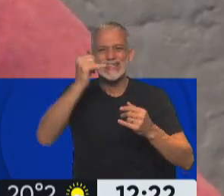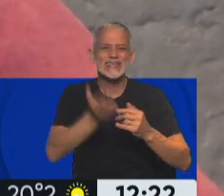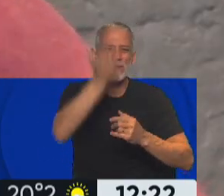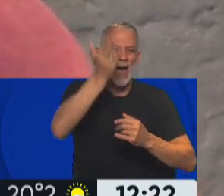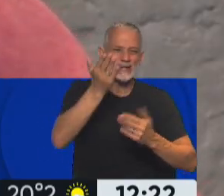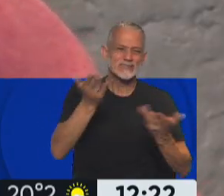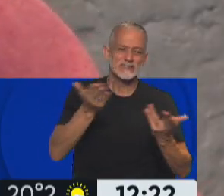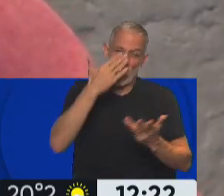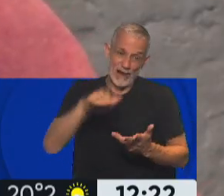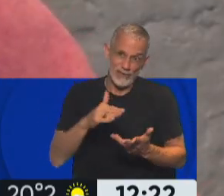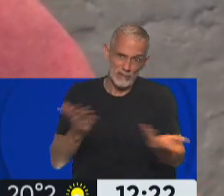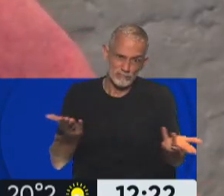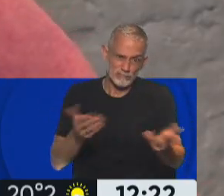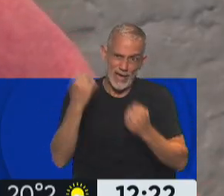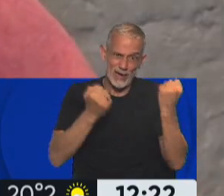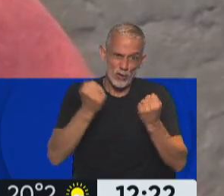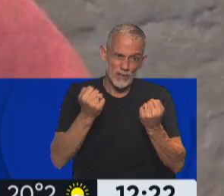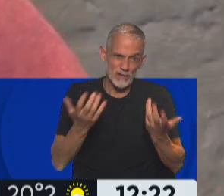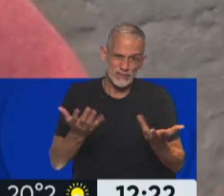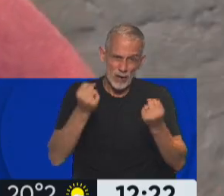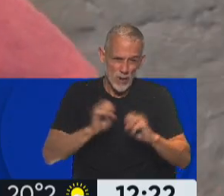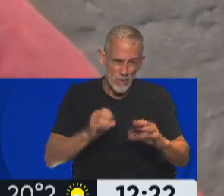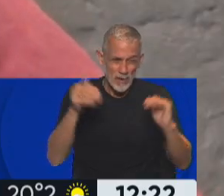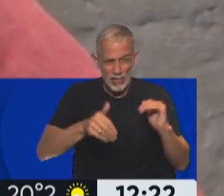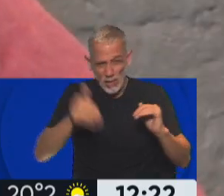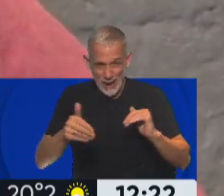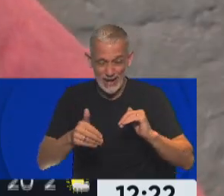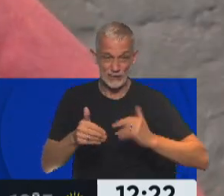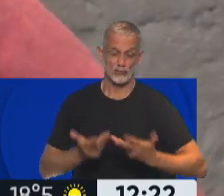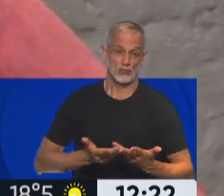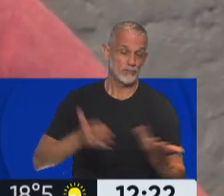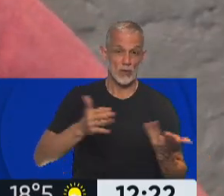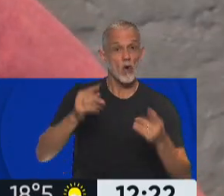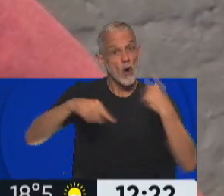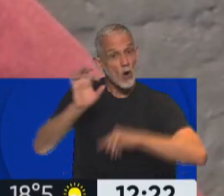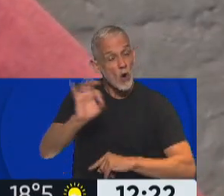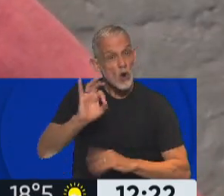vas a terminar haciendo que la economía se recupere más lento todavía, o